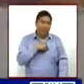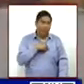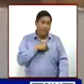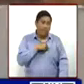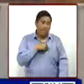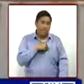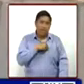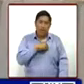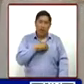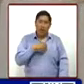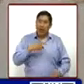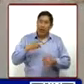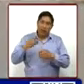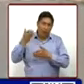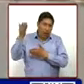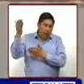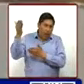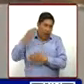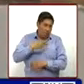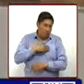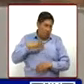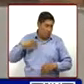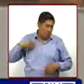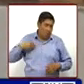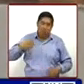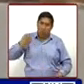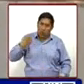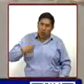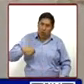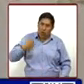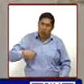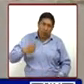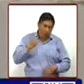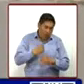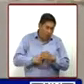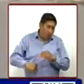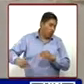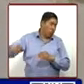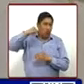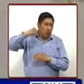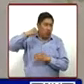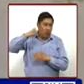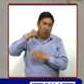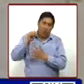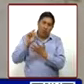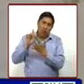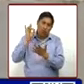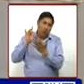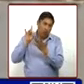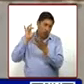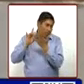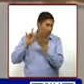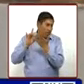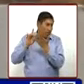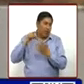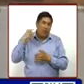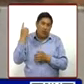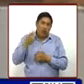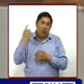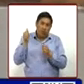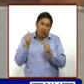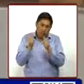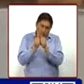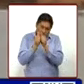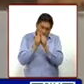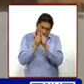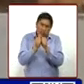que los miembros del Tribunal Supremo Electoral estén siempre apegados a la